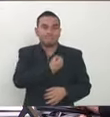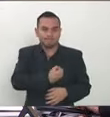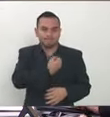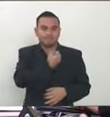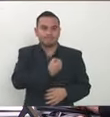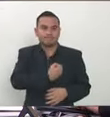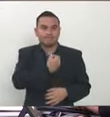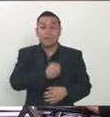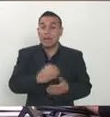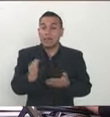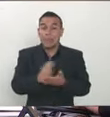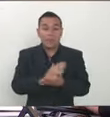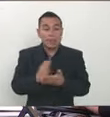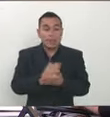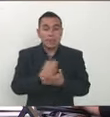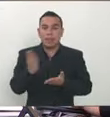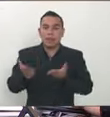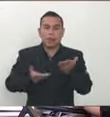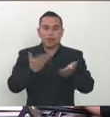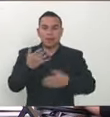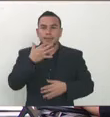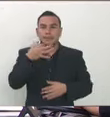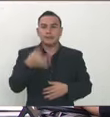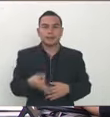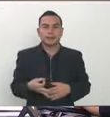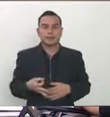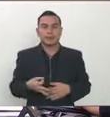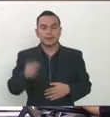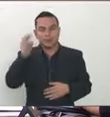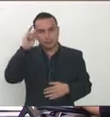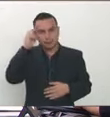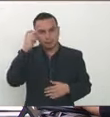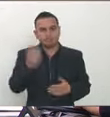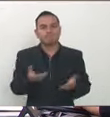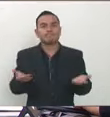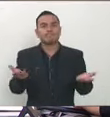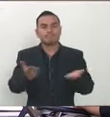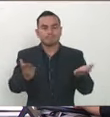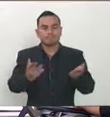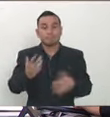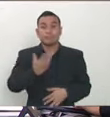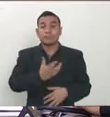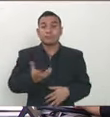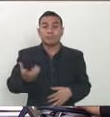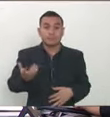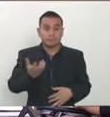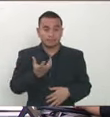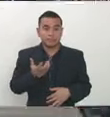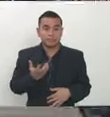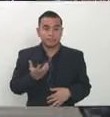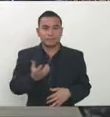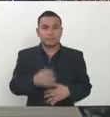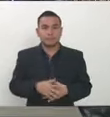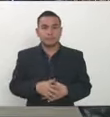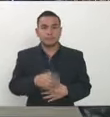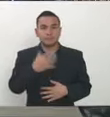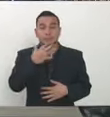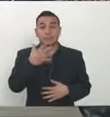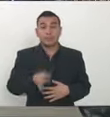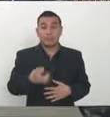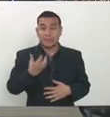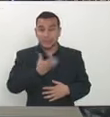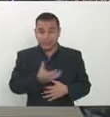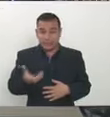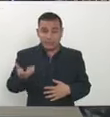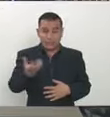no ha vendido casi nada y probablemente no salen con sus pagos. Todos ellos